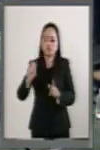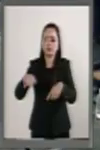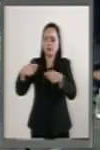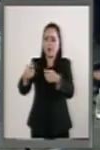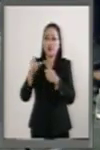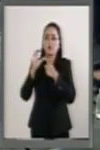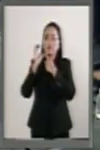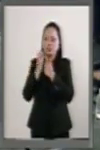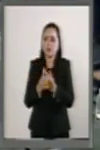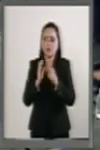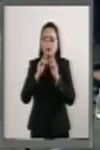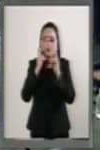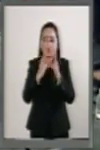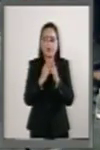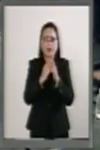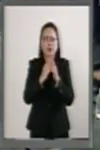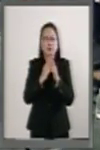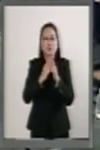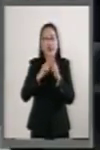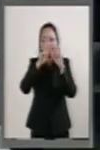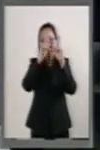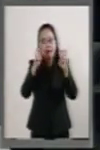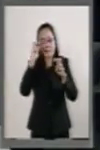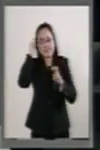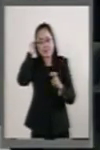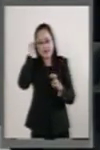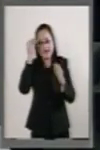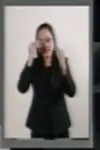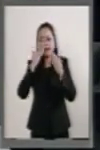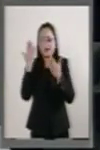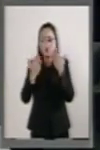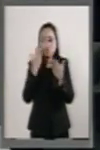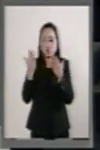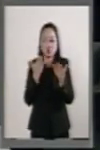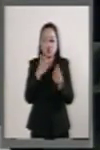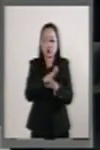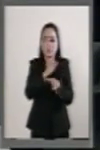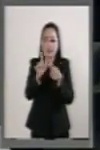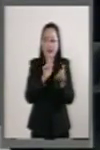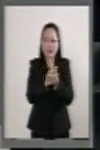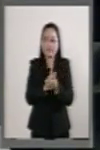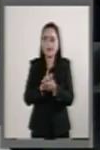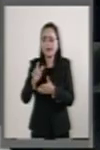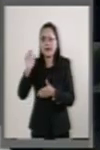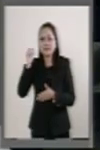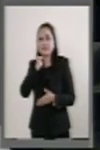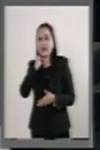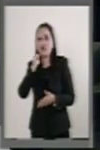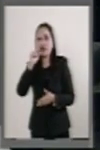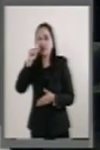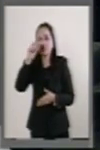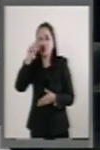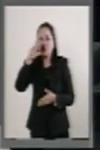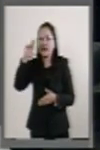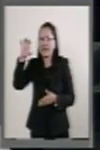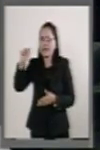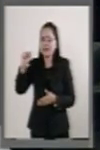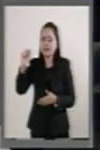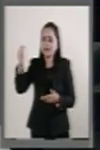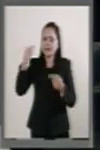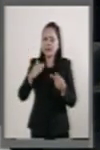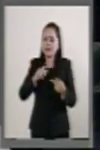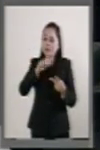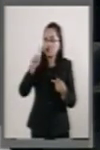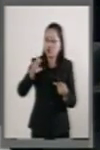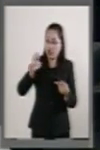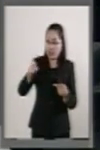las Comisiones Unidas de Asuntos Indígenas y de Estudios Legislativos, senadora Torres Peinberg. Senador Zoé,